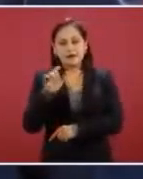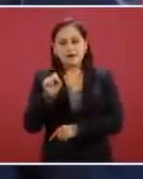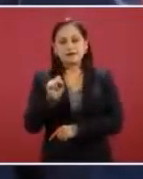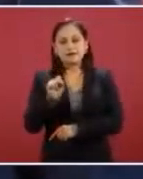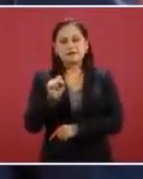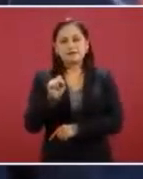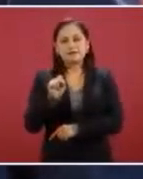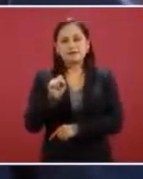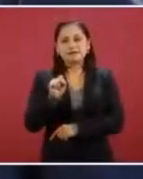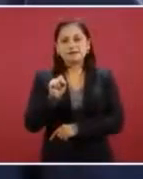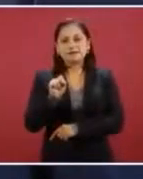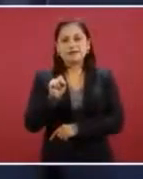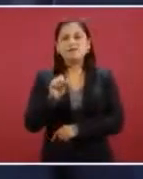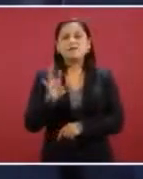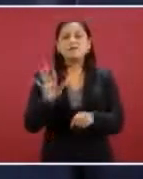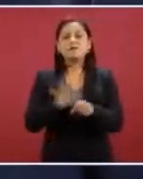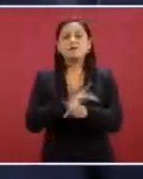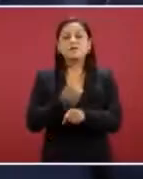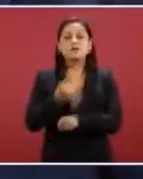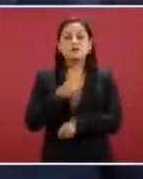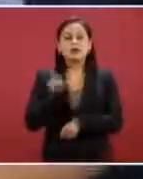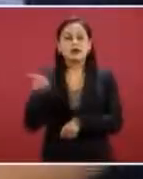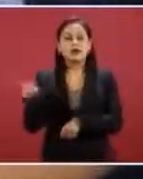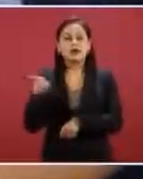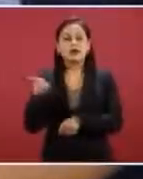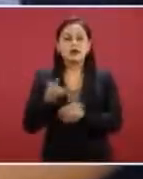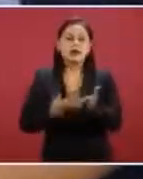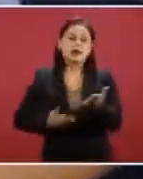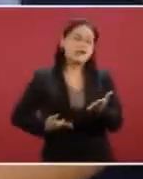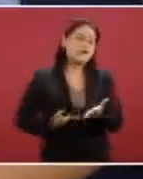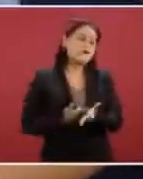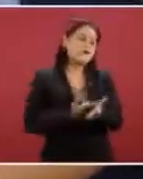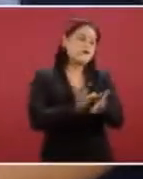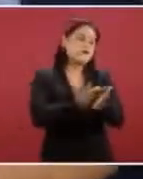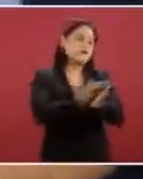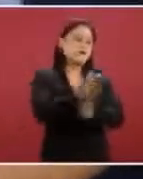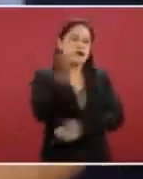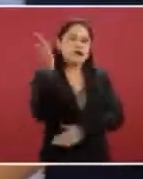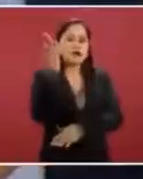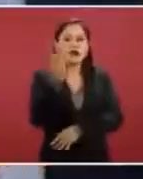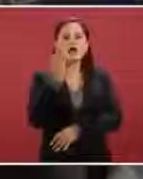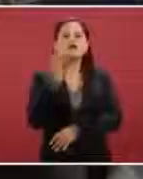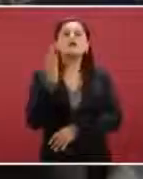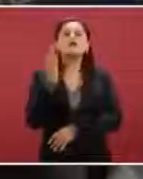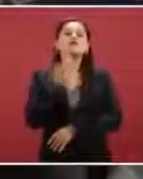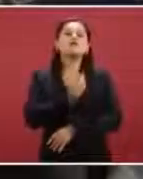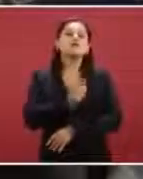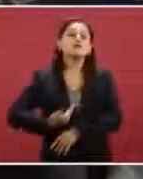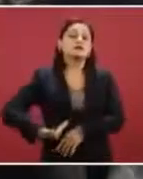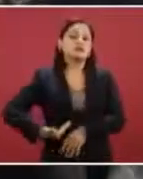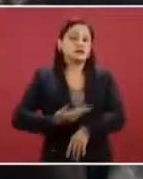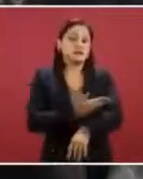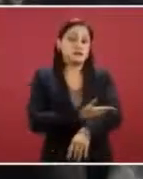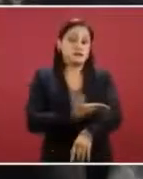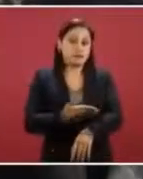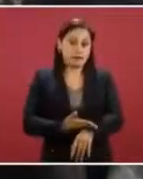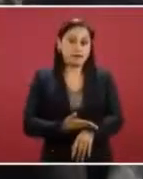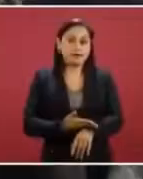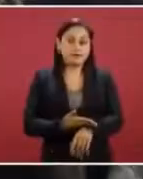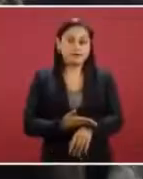por su lealtad al presidente Madero y por su humanismo.